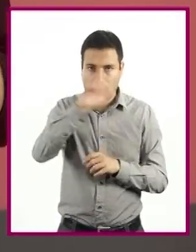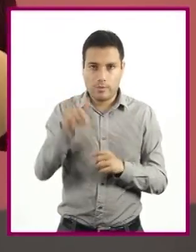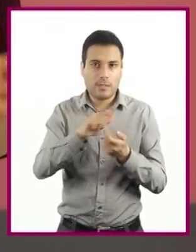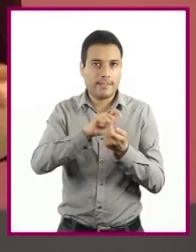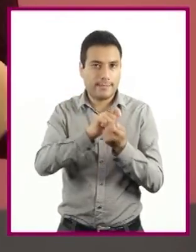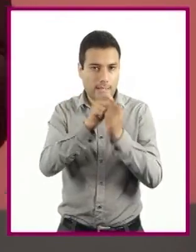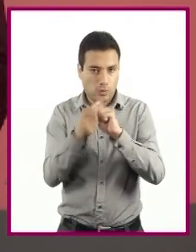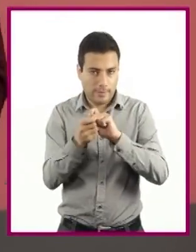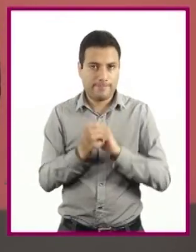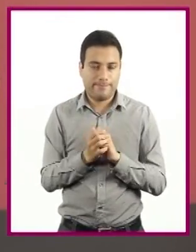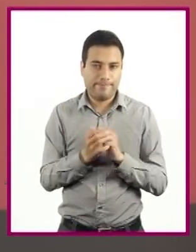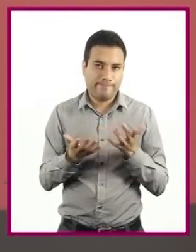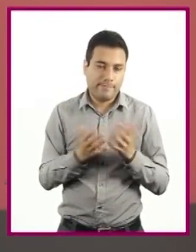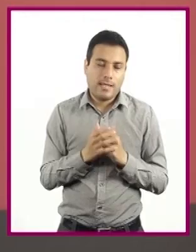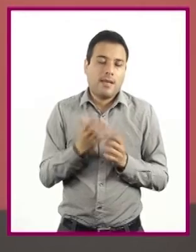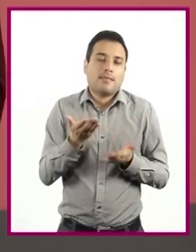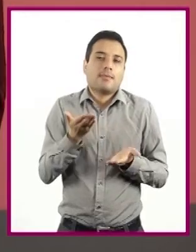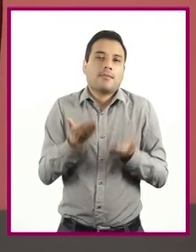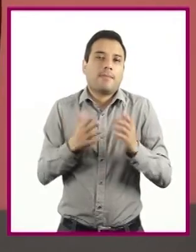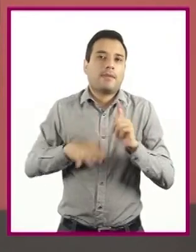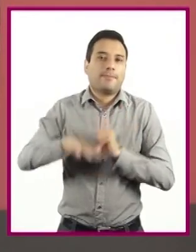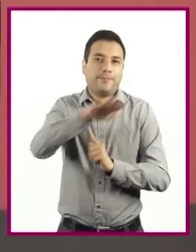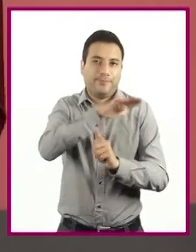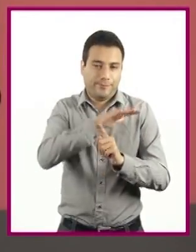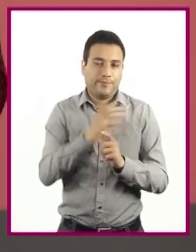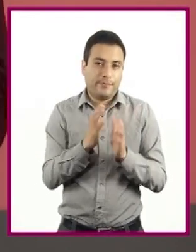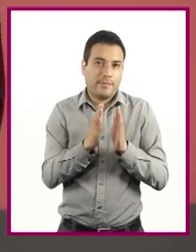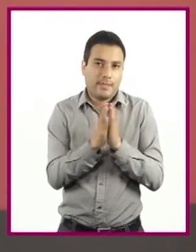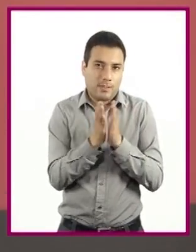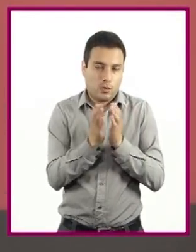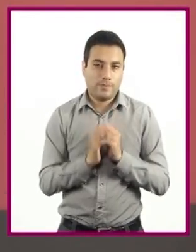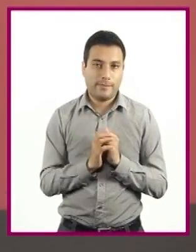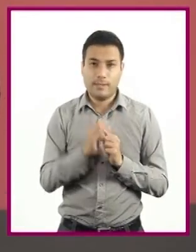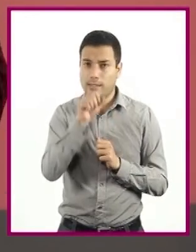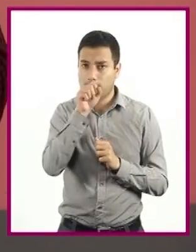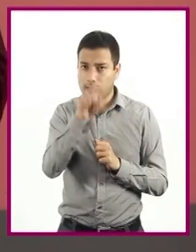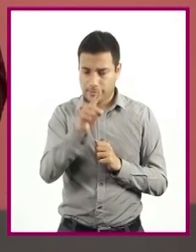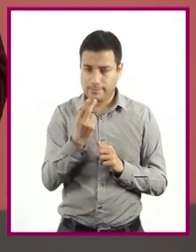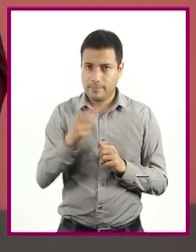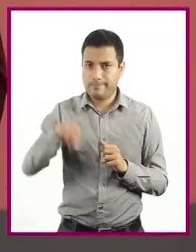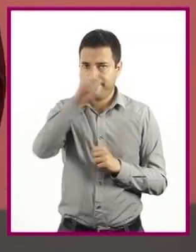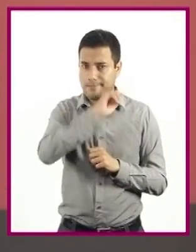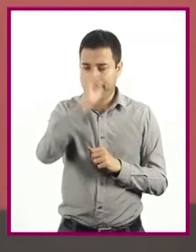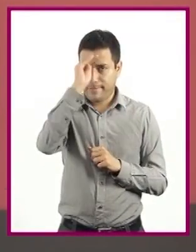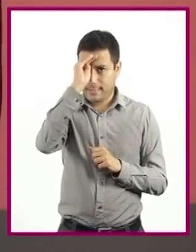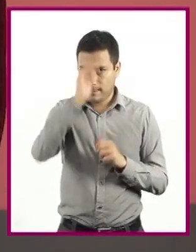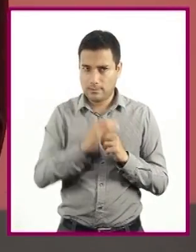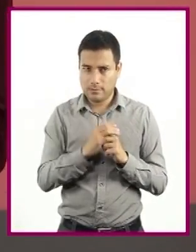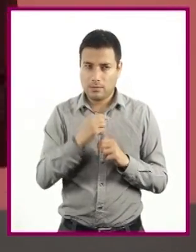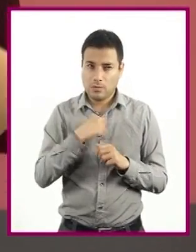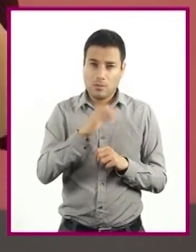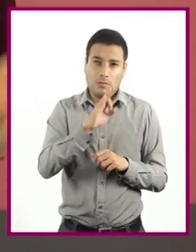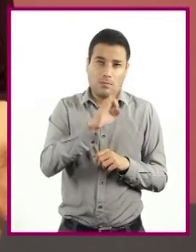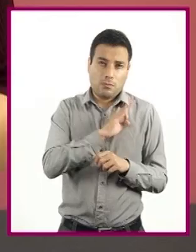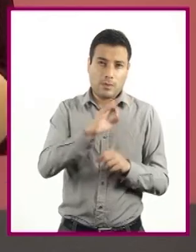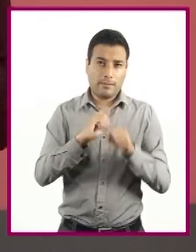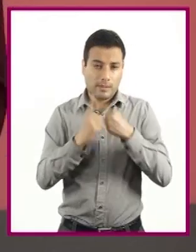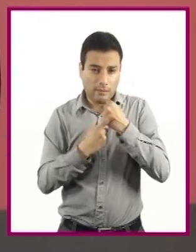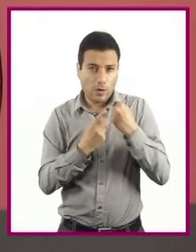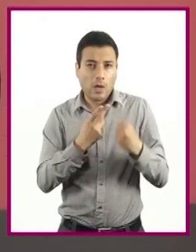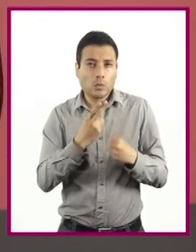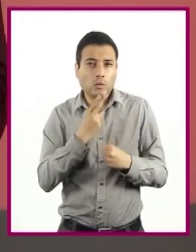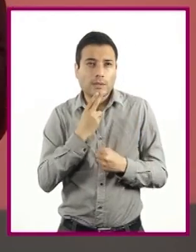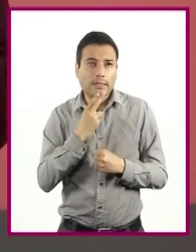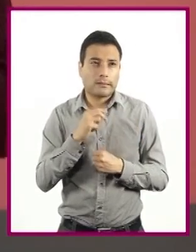traducirlo conforme las circunstancias concretas del texto. También reflexiona qué tanto puede usar las imágenes o